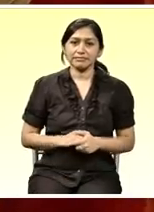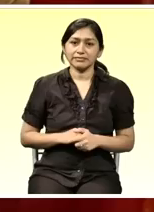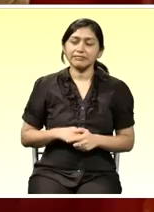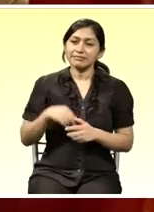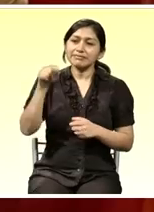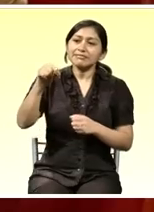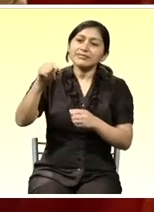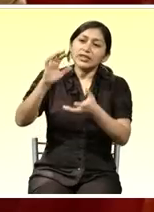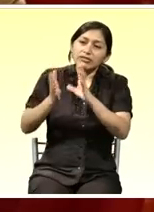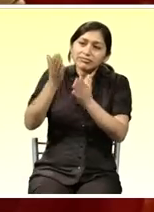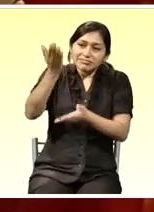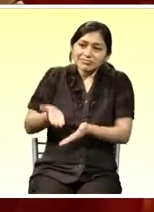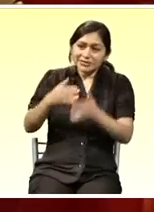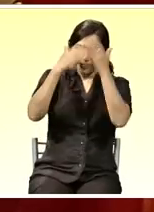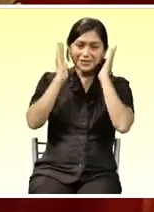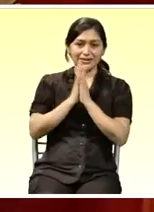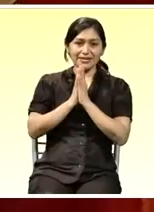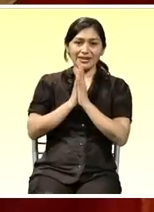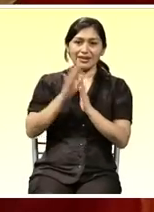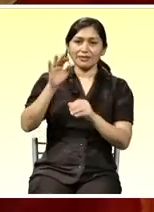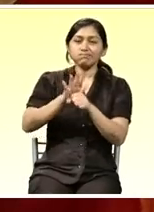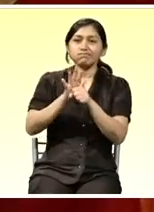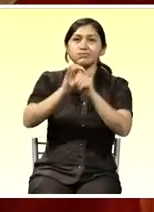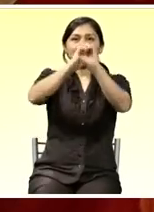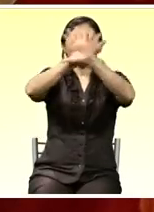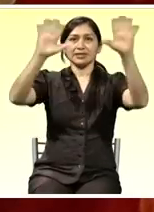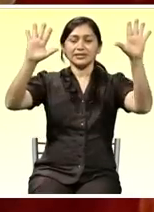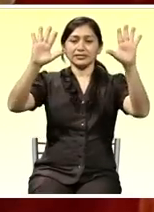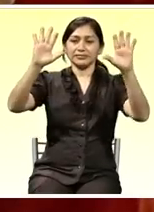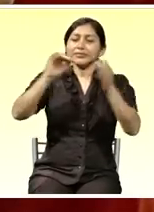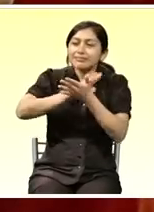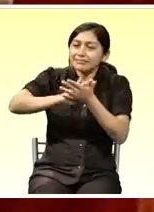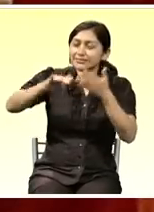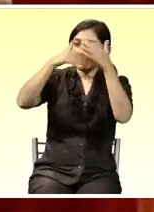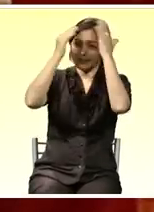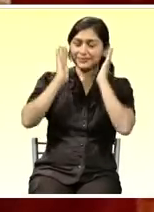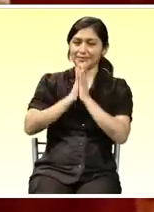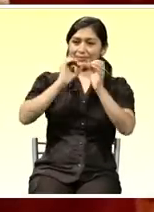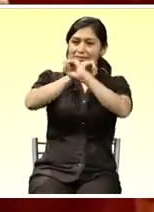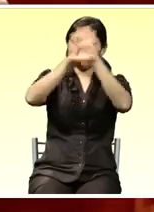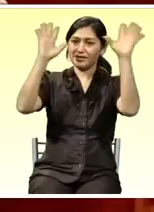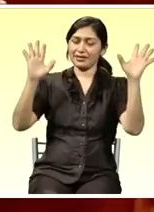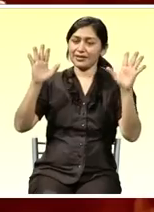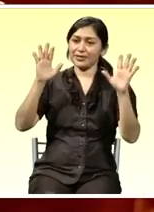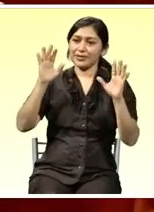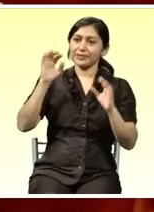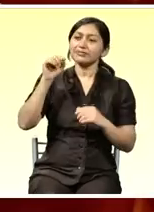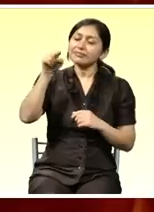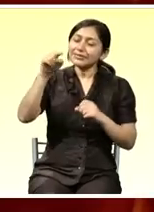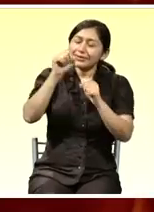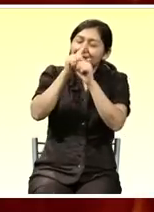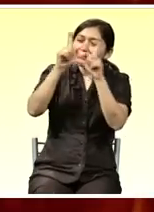Cielo. Purísima Virgen del Milagro. María, madre admirable, milagro de la